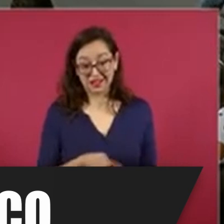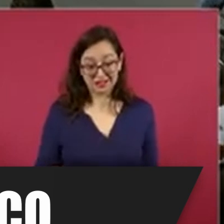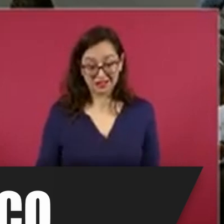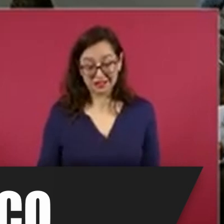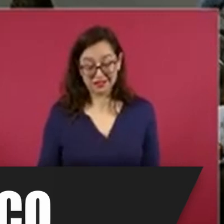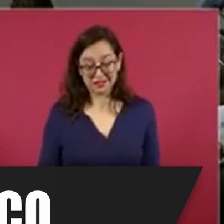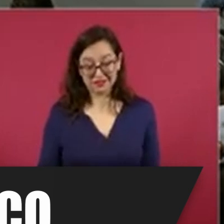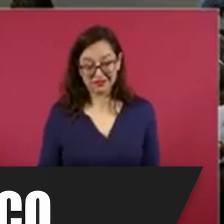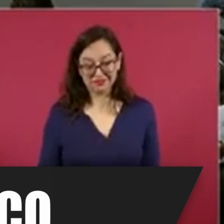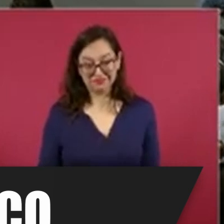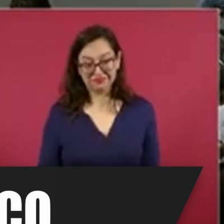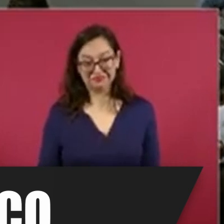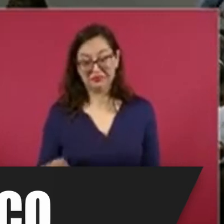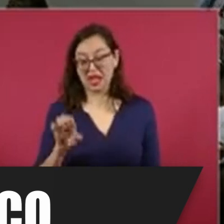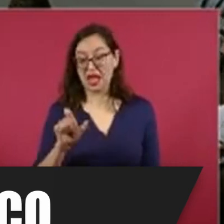es la